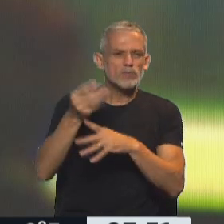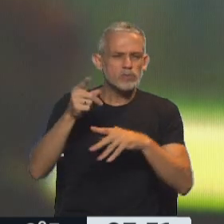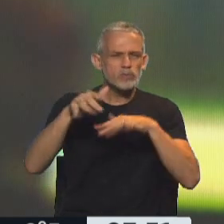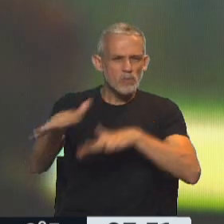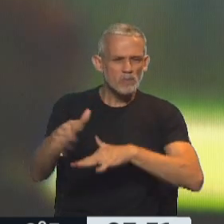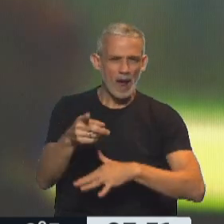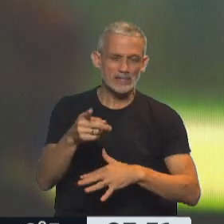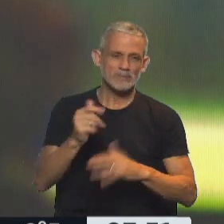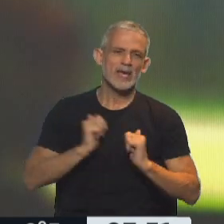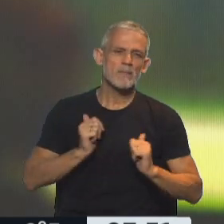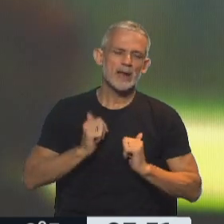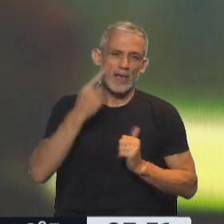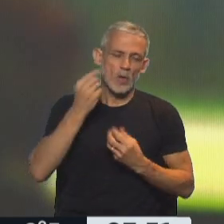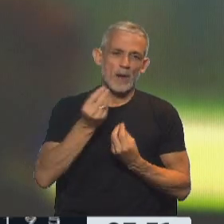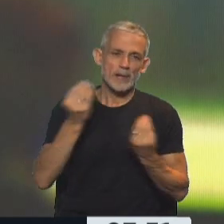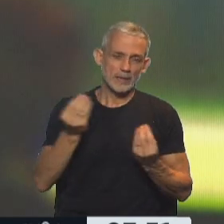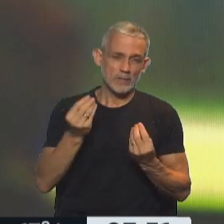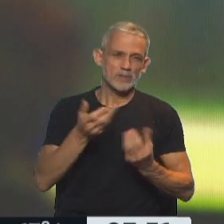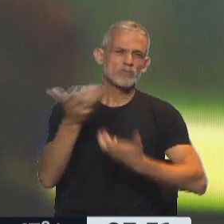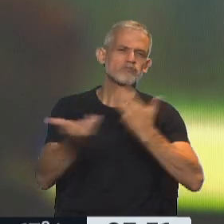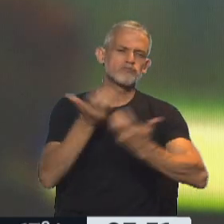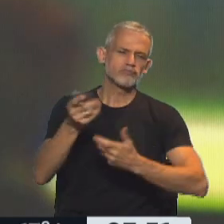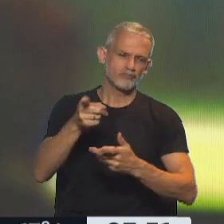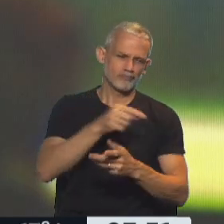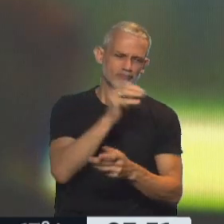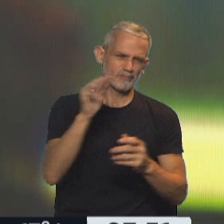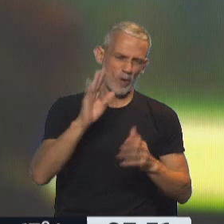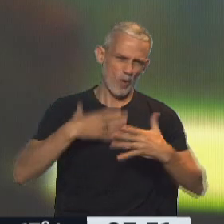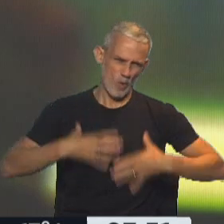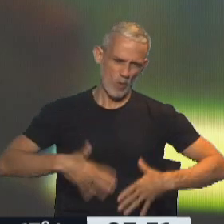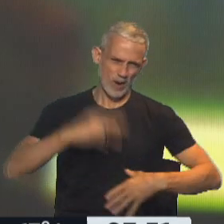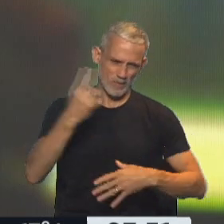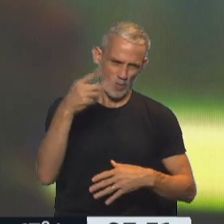justamente a la espera de lo que será la inhumación de los restos del comerciante allí en Ramos Mejía.